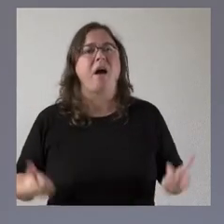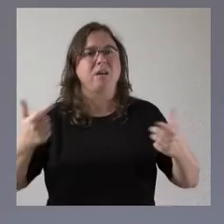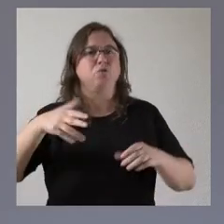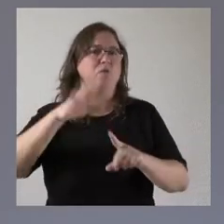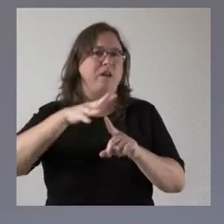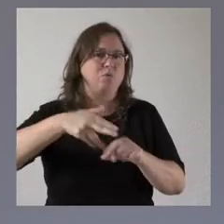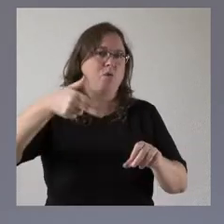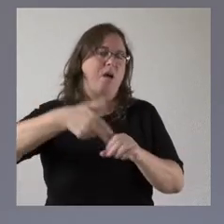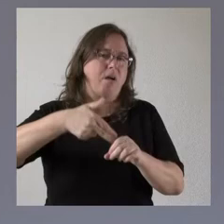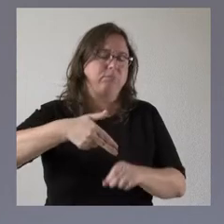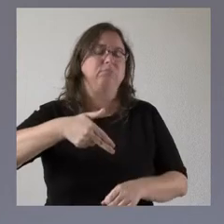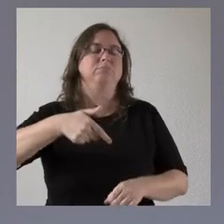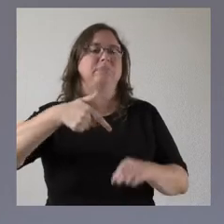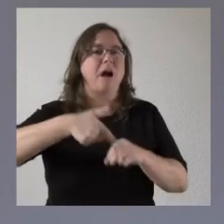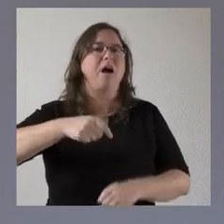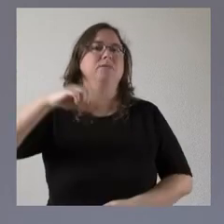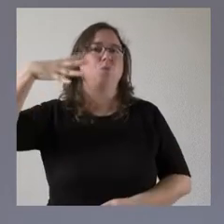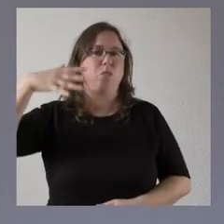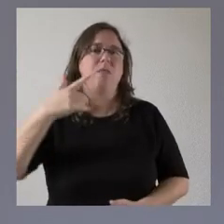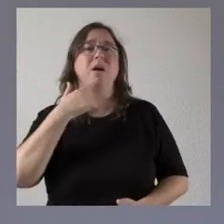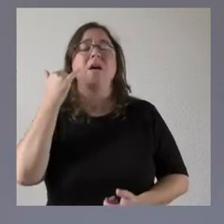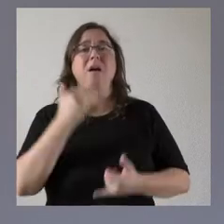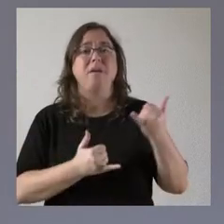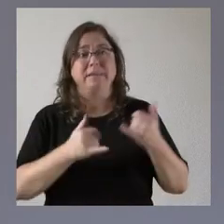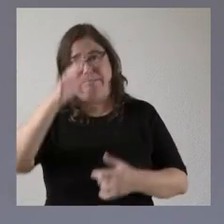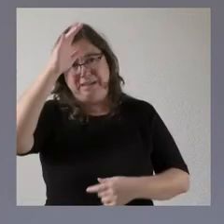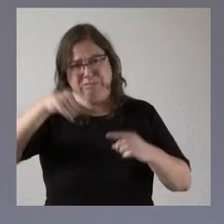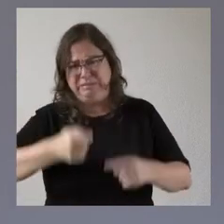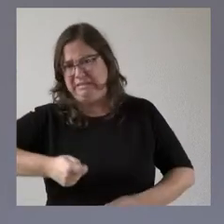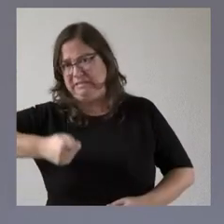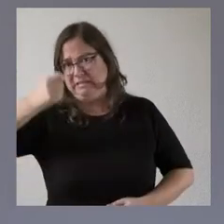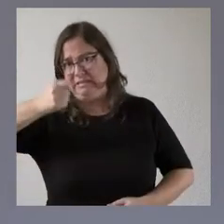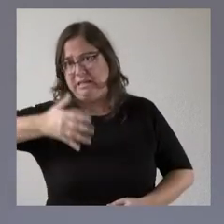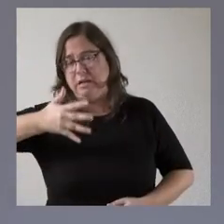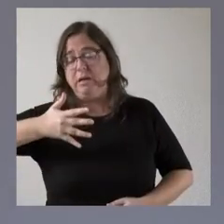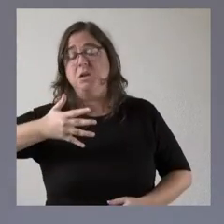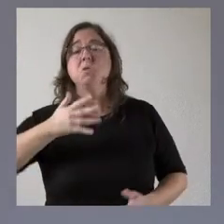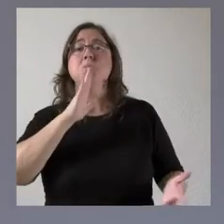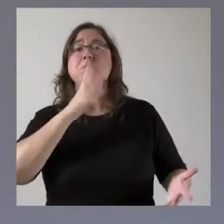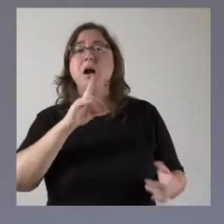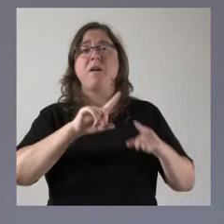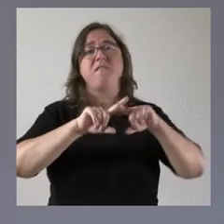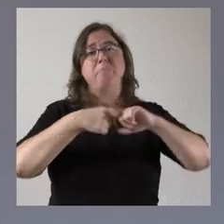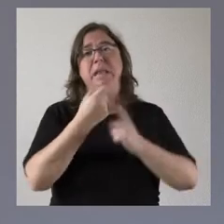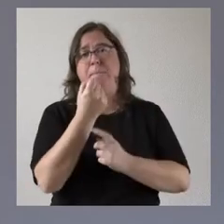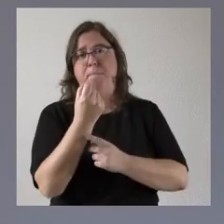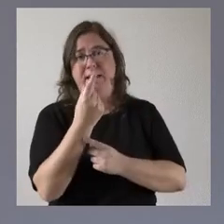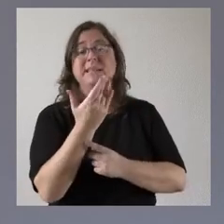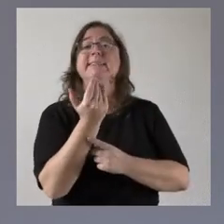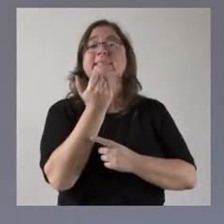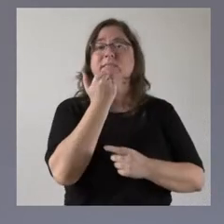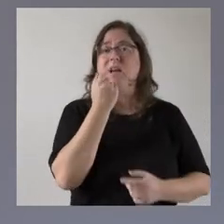se ha incrementado sobre todo después del verano nuestra población son mil familias si aún así fuera necesario